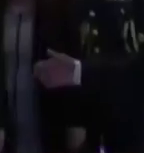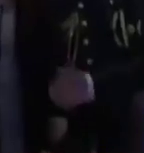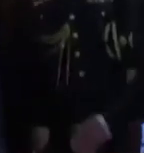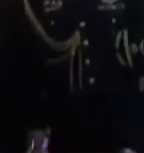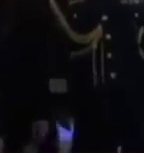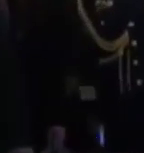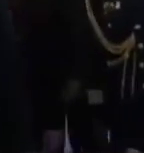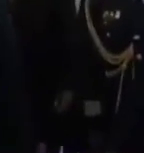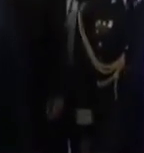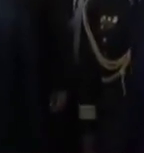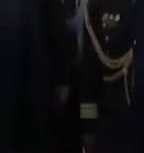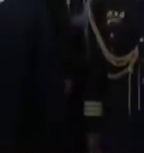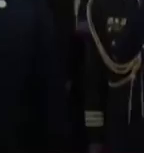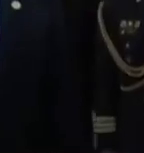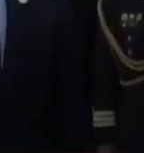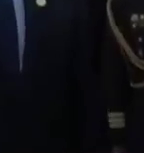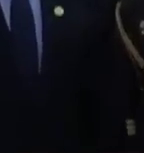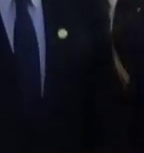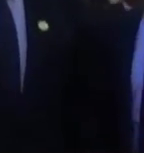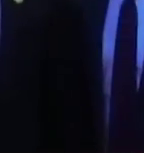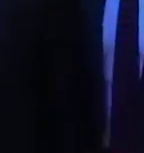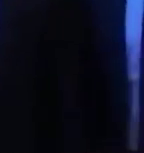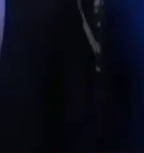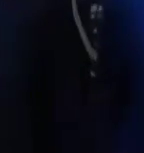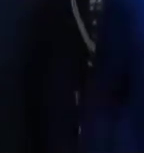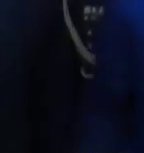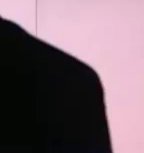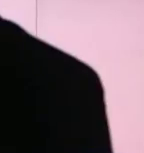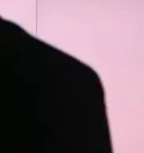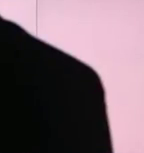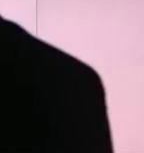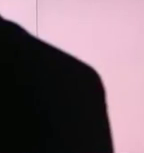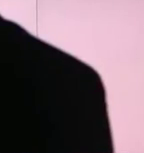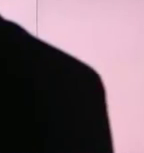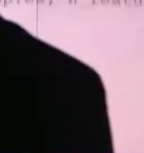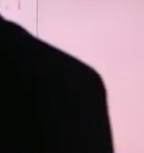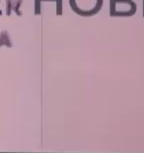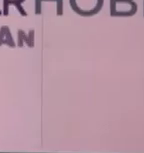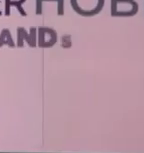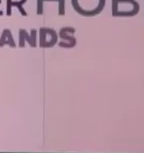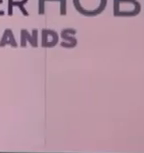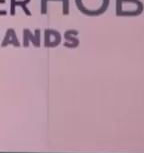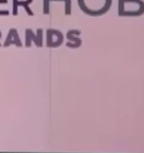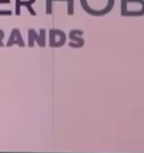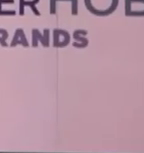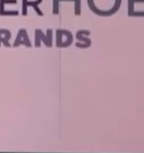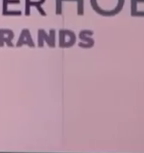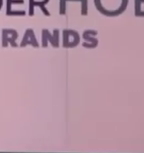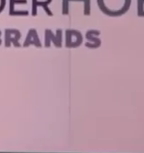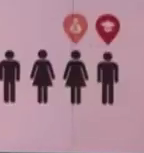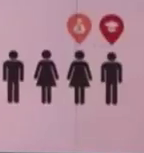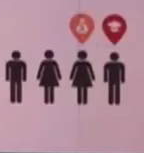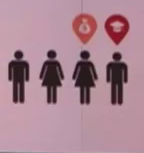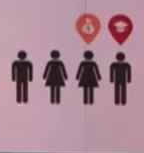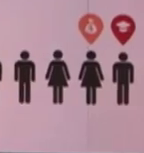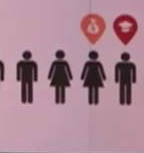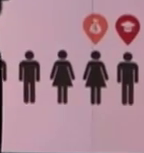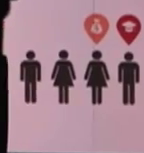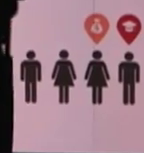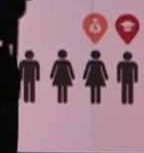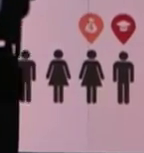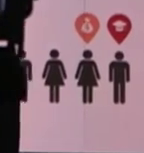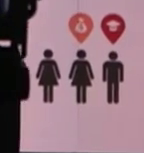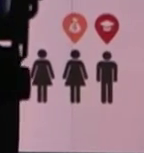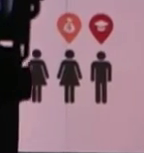aplicando en las siguientes semanas en las cuentas de los usuarios y que ayudarán a los usuarios a localizar, controlar e incluso